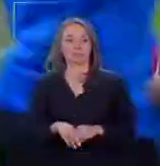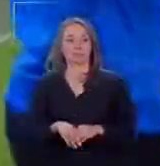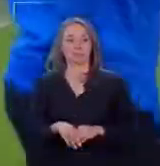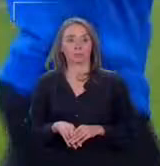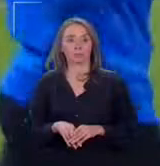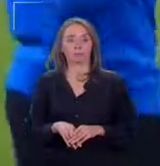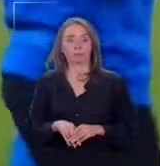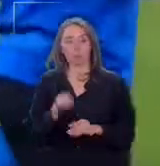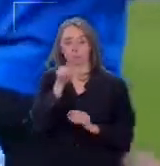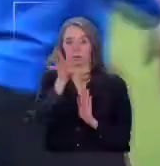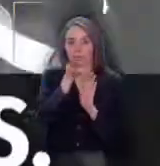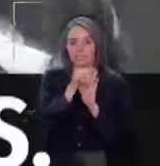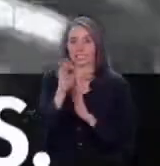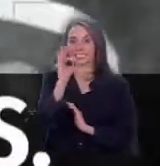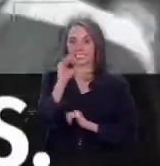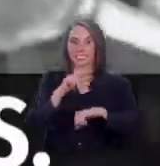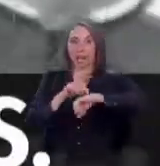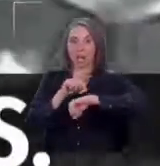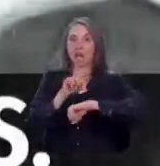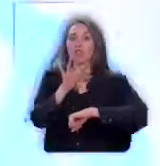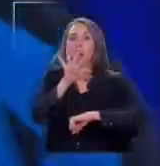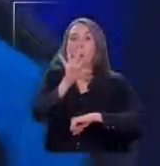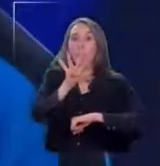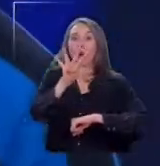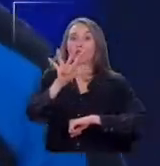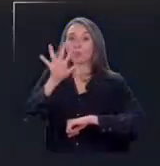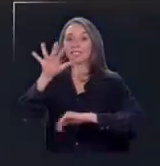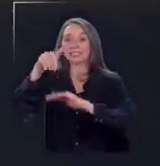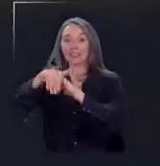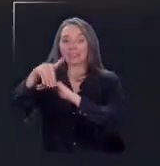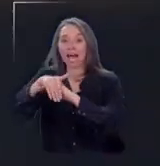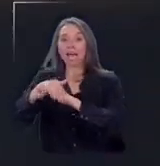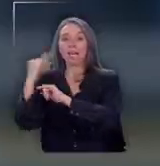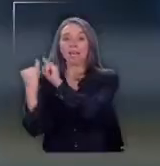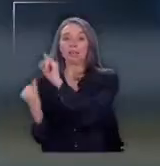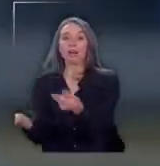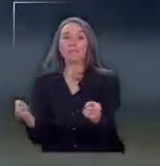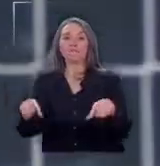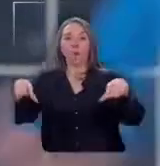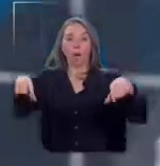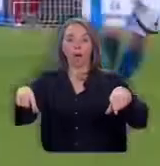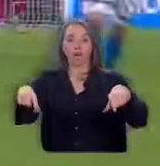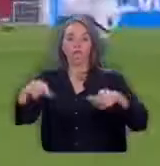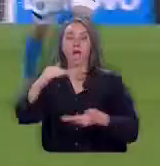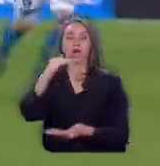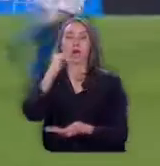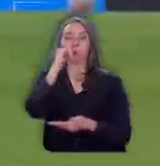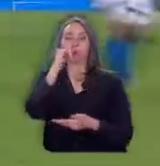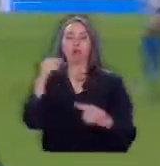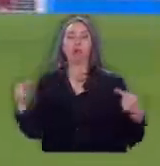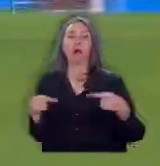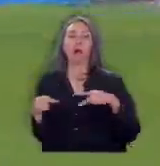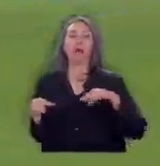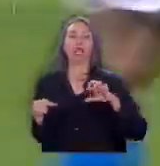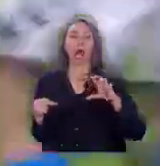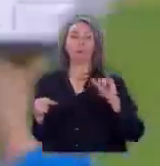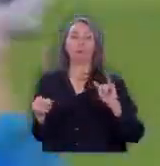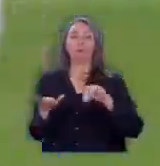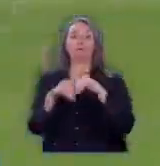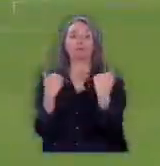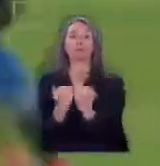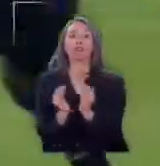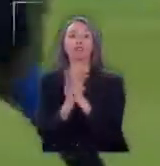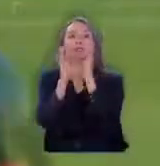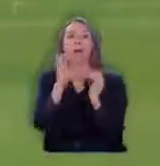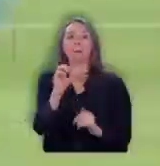cerrado nota el sábado a las 14:45 horas el inter regresará a las canchas será por copa Italia ante Napoli en el mítico estadio San Paolo